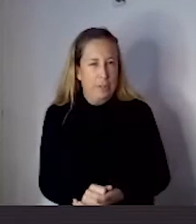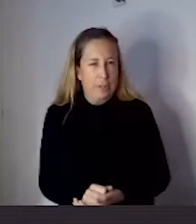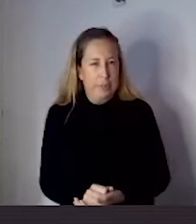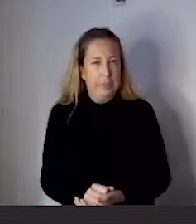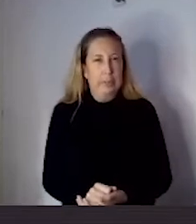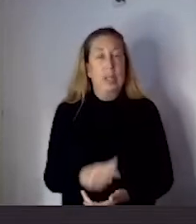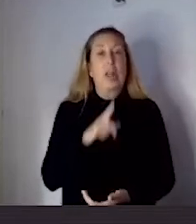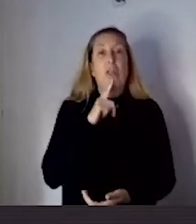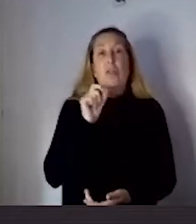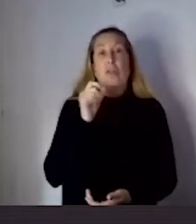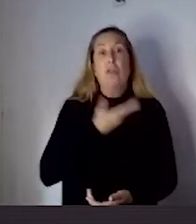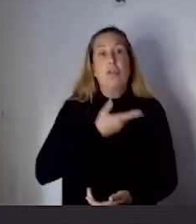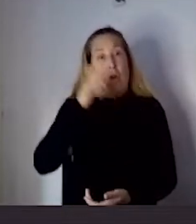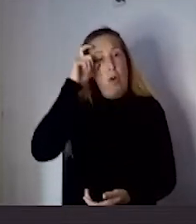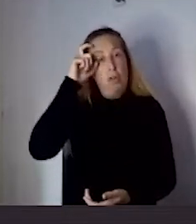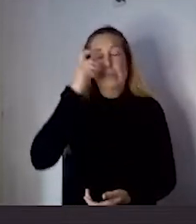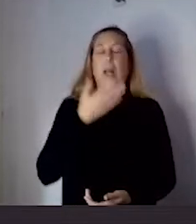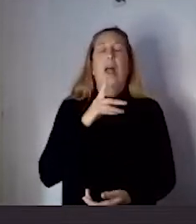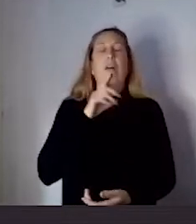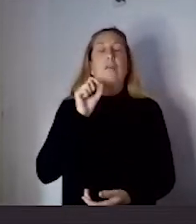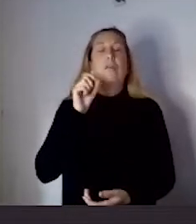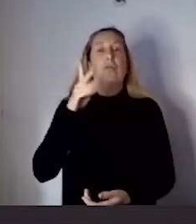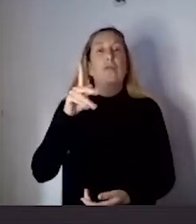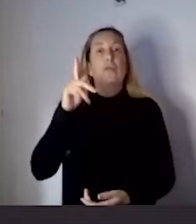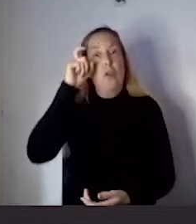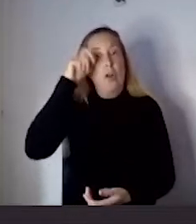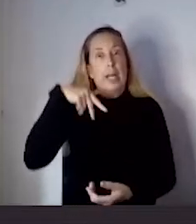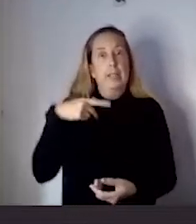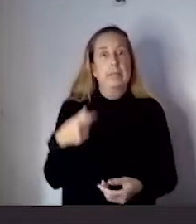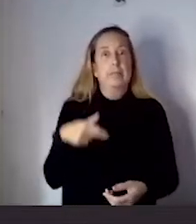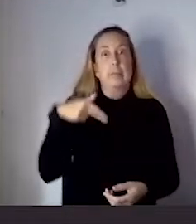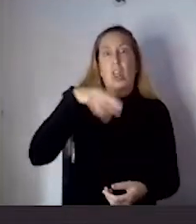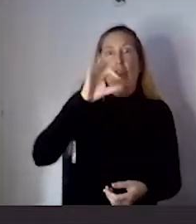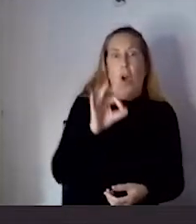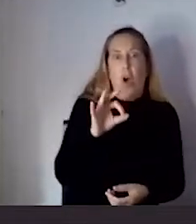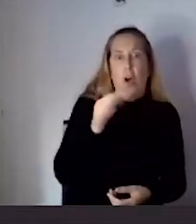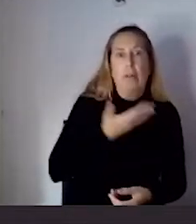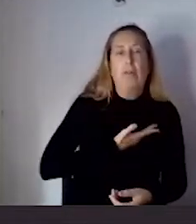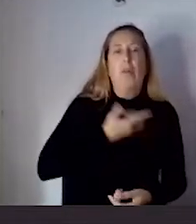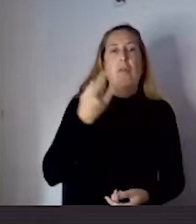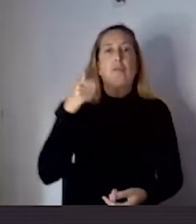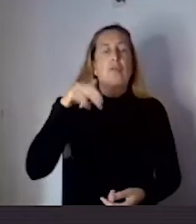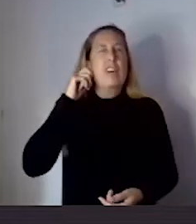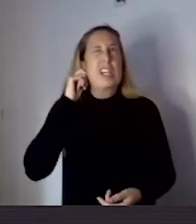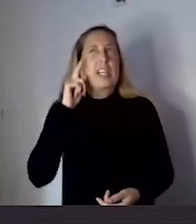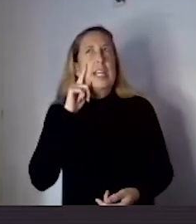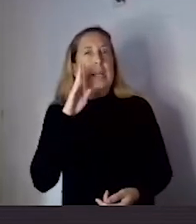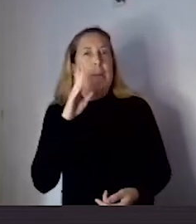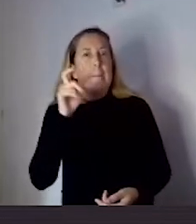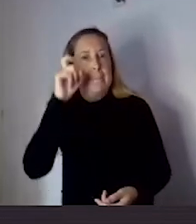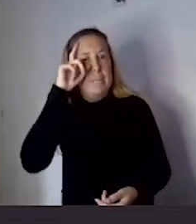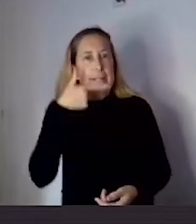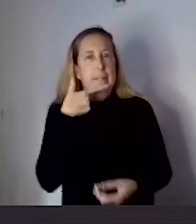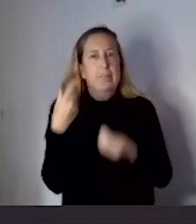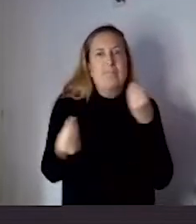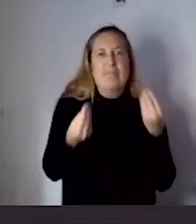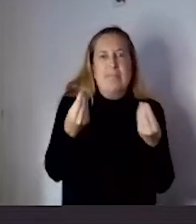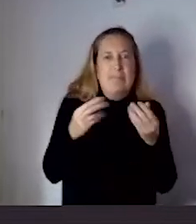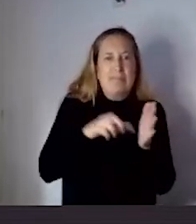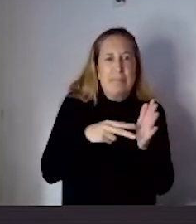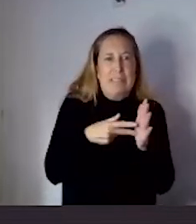tokens que no son fungibles ok todavía no explicado nada verdad así que vamos a romper cada una de esas partes